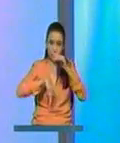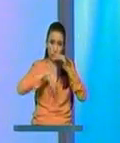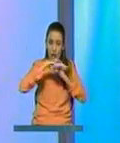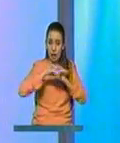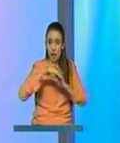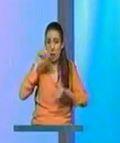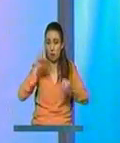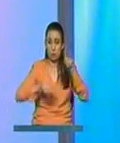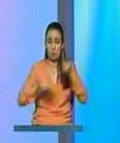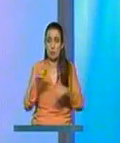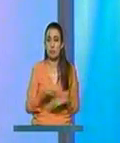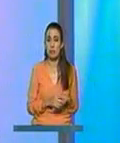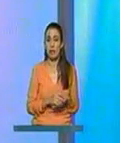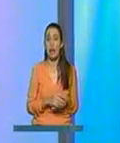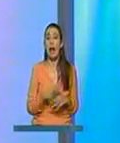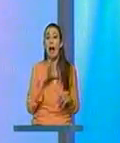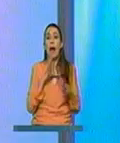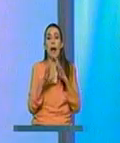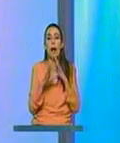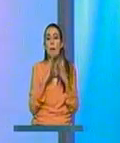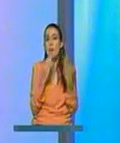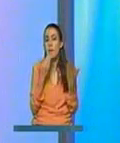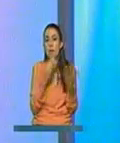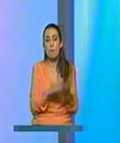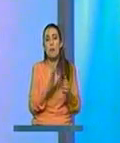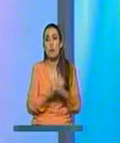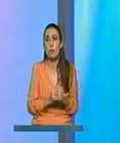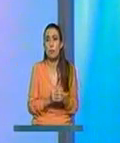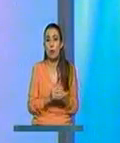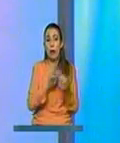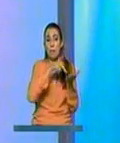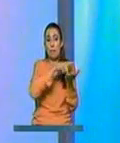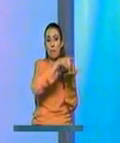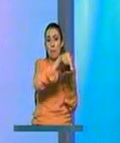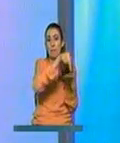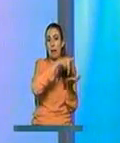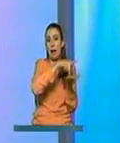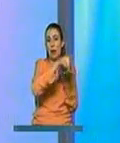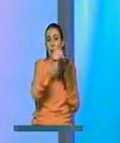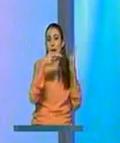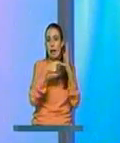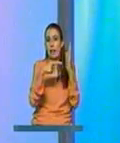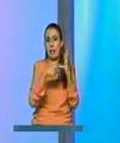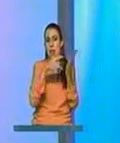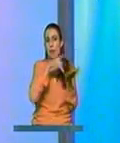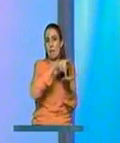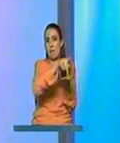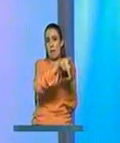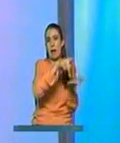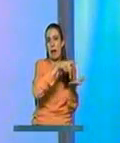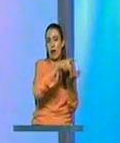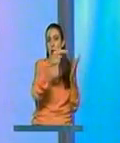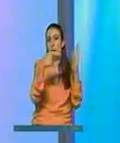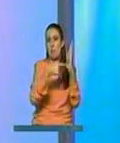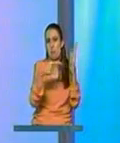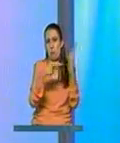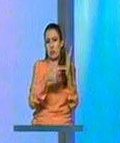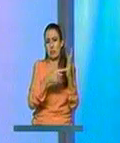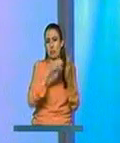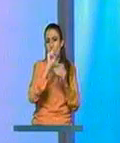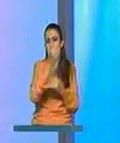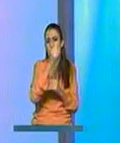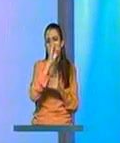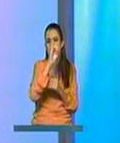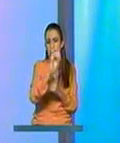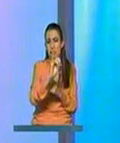industria. Hablaba del tema del anticipo, del pago anticipado del impuesto a la renta. ¿En qué medida esto ha afectado para